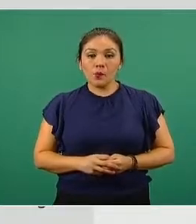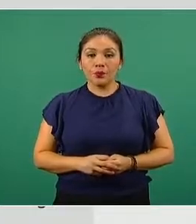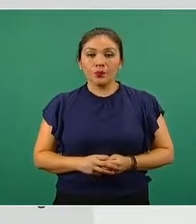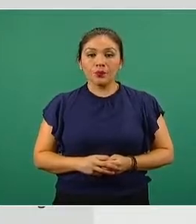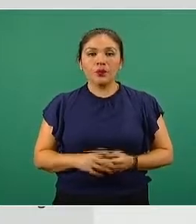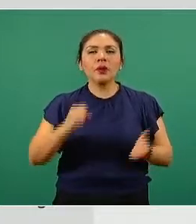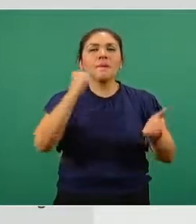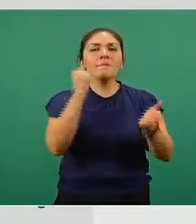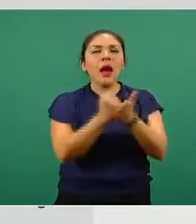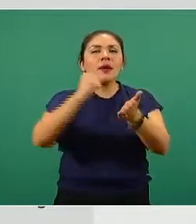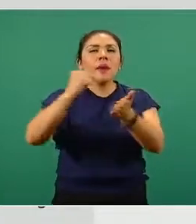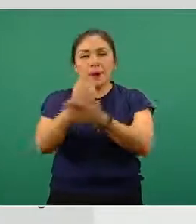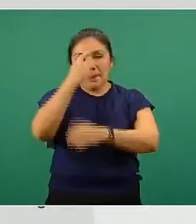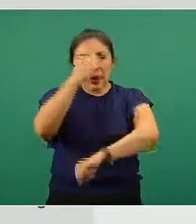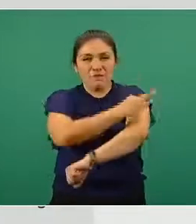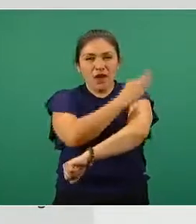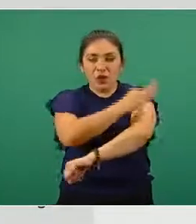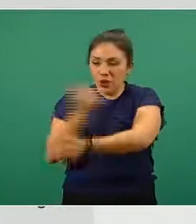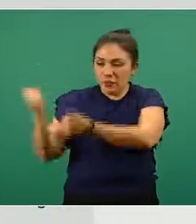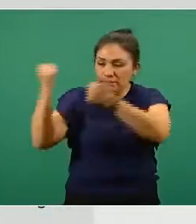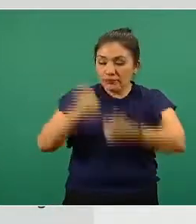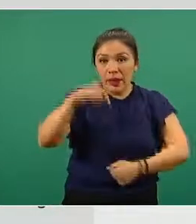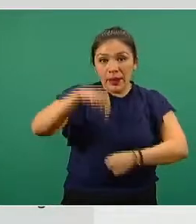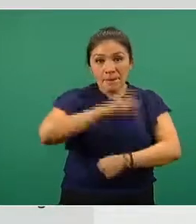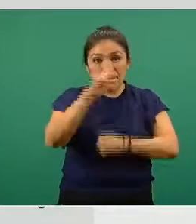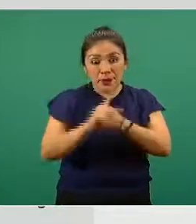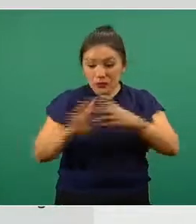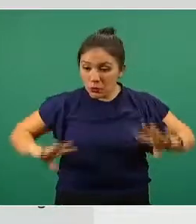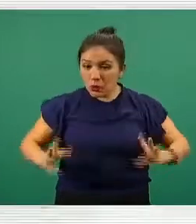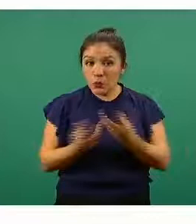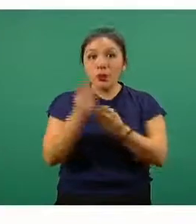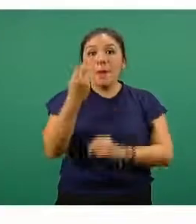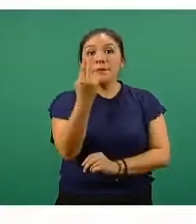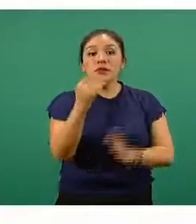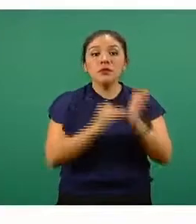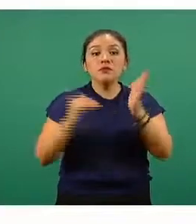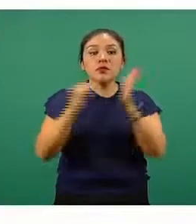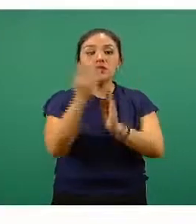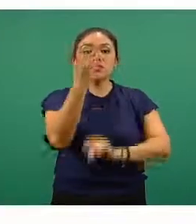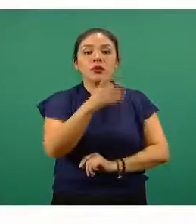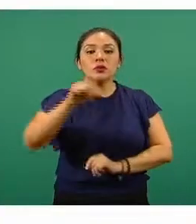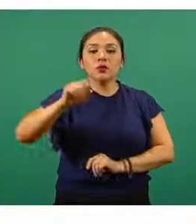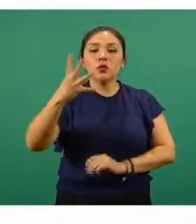Sobre las vacunas recibidas en nuestro país, hemos recibido un total de